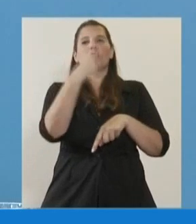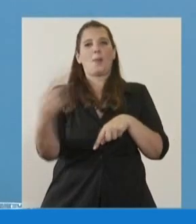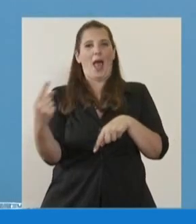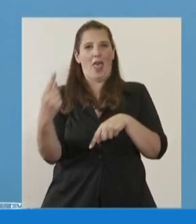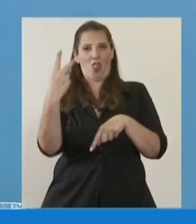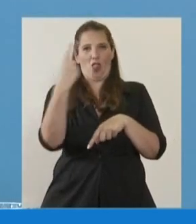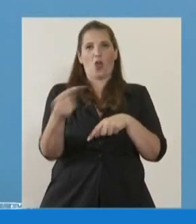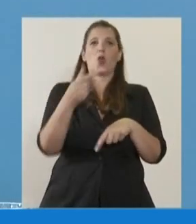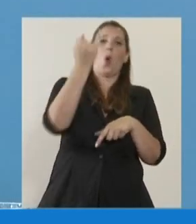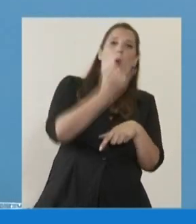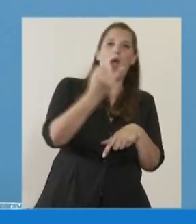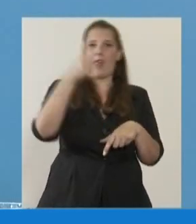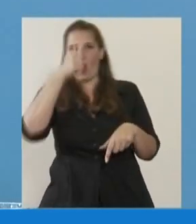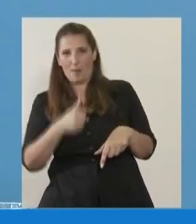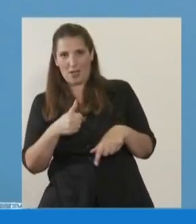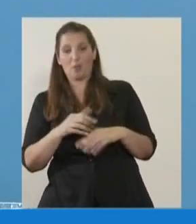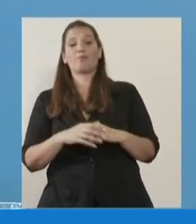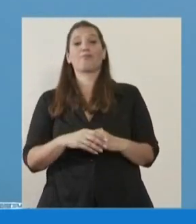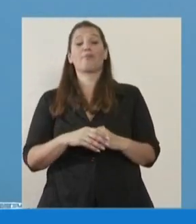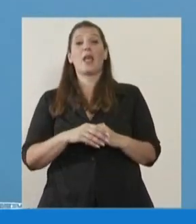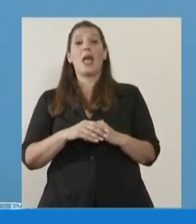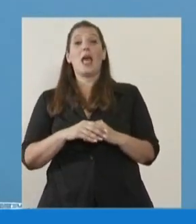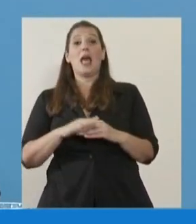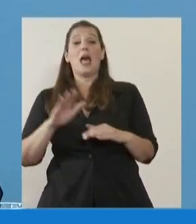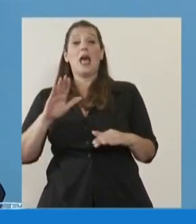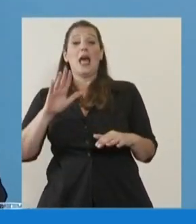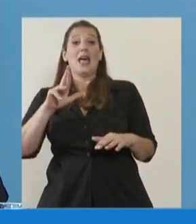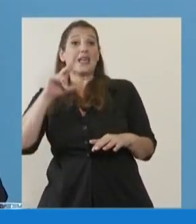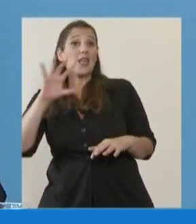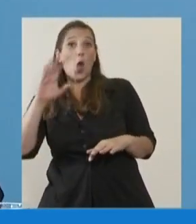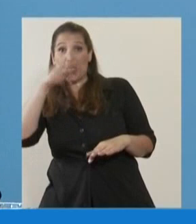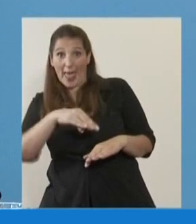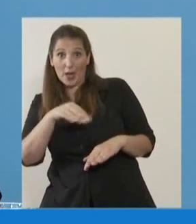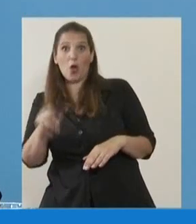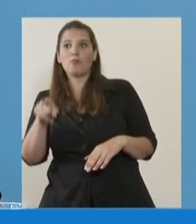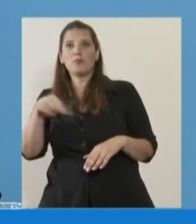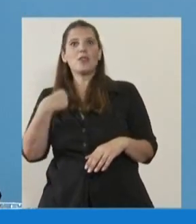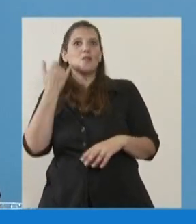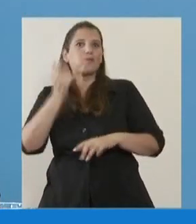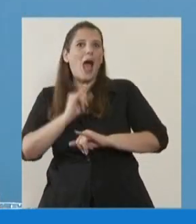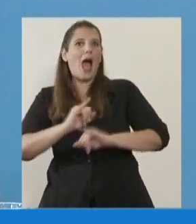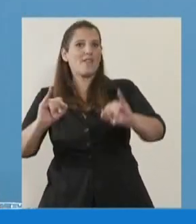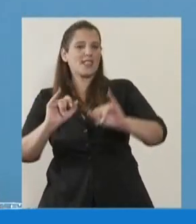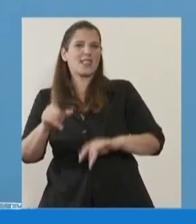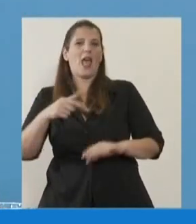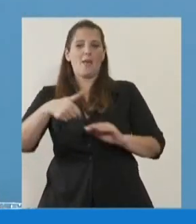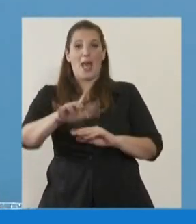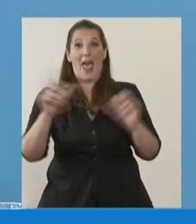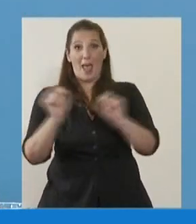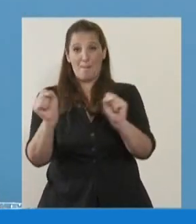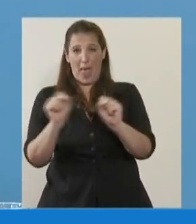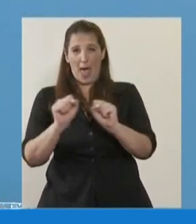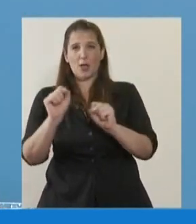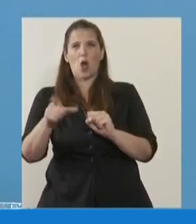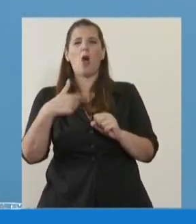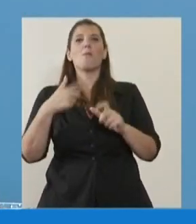domingos. En Río Negro estamos, ya anuncié que para la temporada invernal vamos a estar